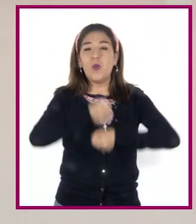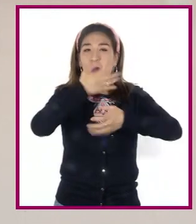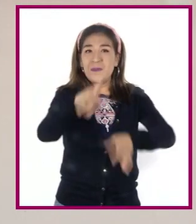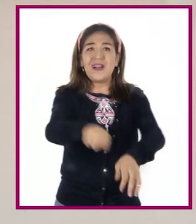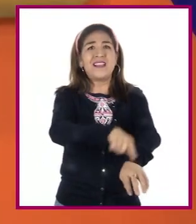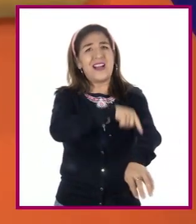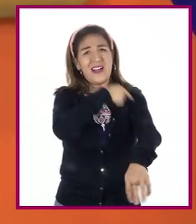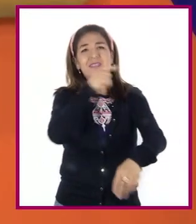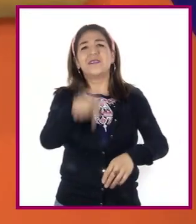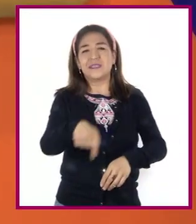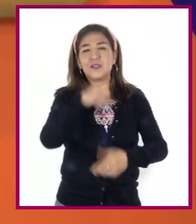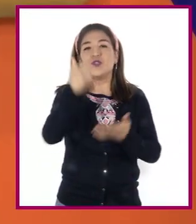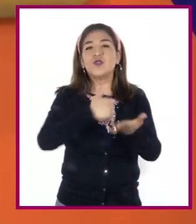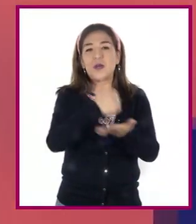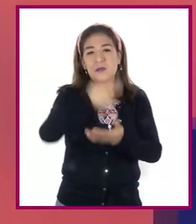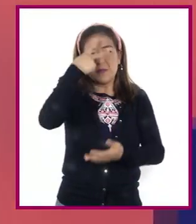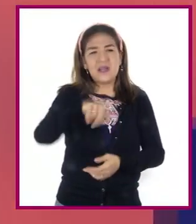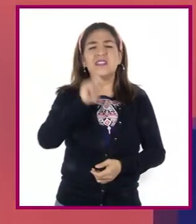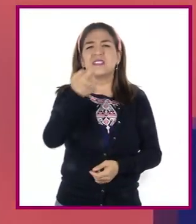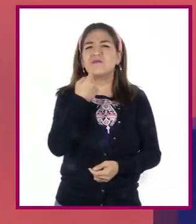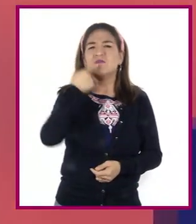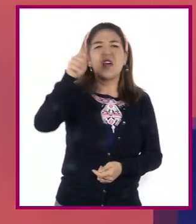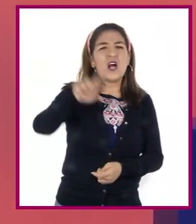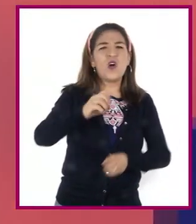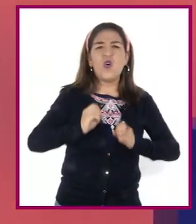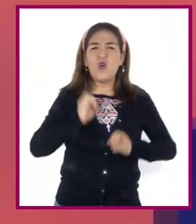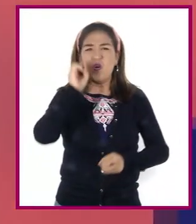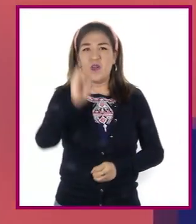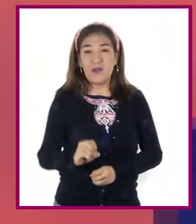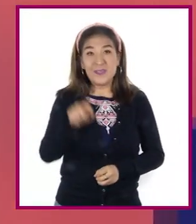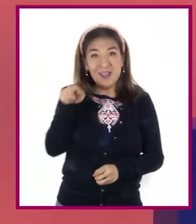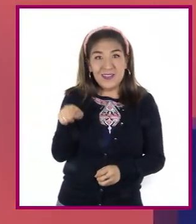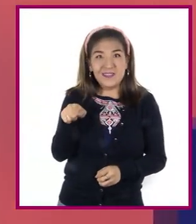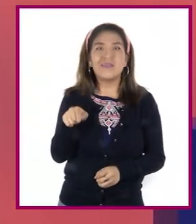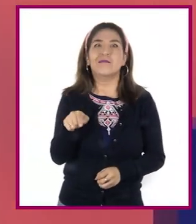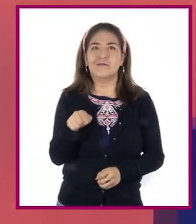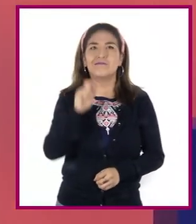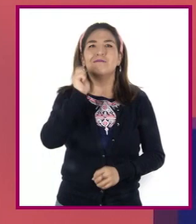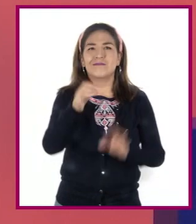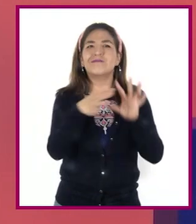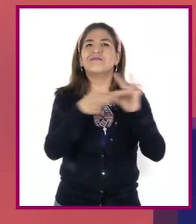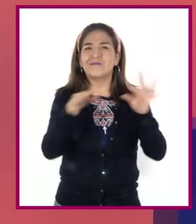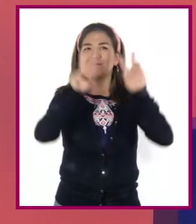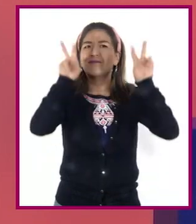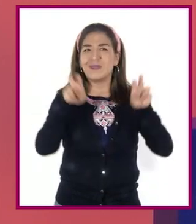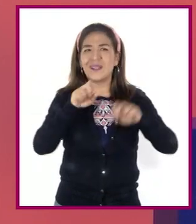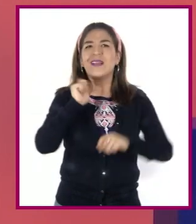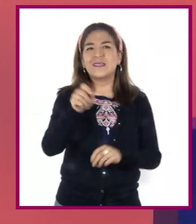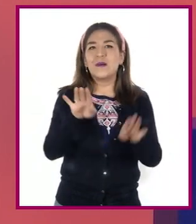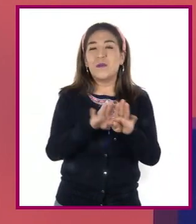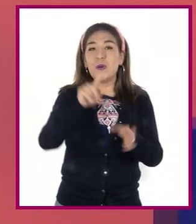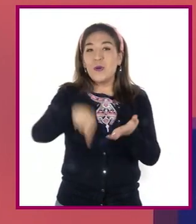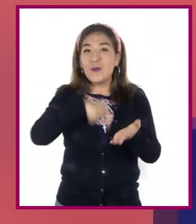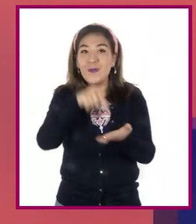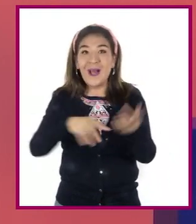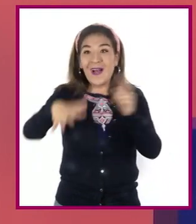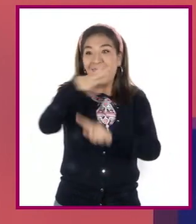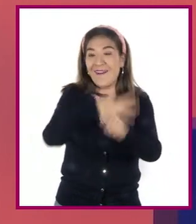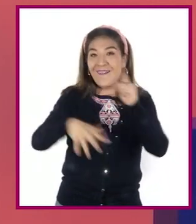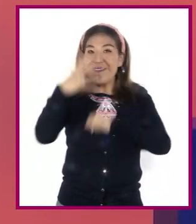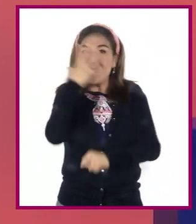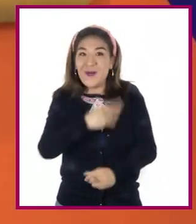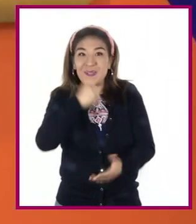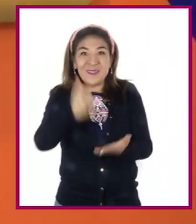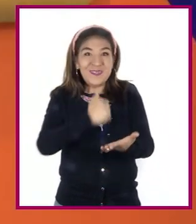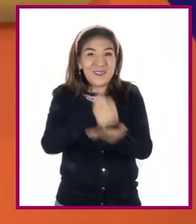México, llamado Declaración de Odio, que ya nada más por el título te imaginarás que no recrea un espacio que el poeta imagine muy bonito